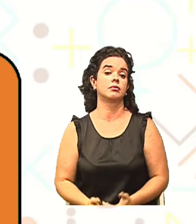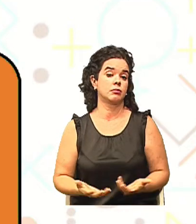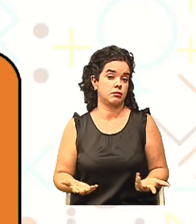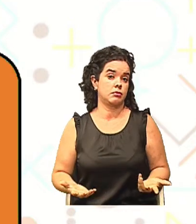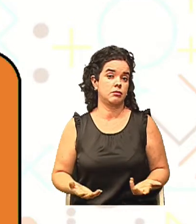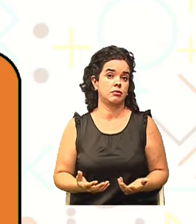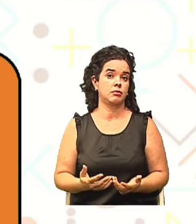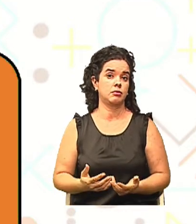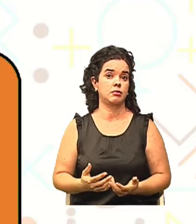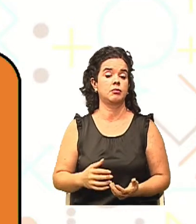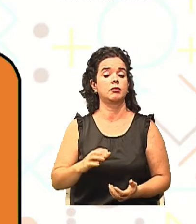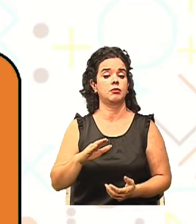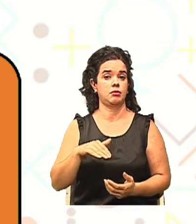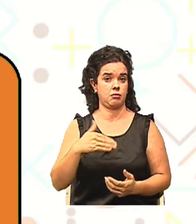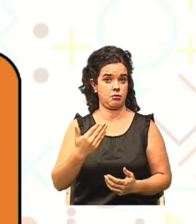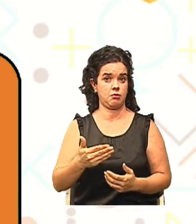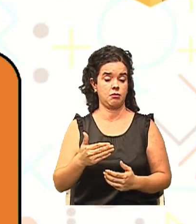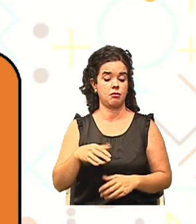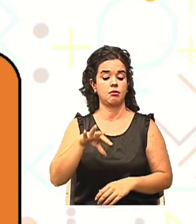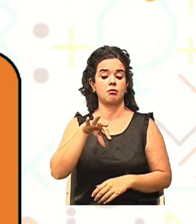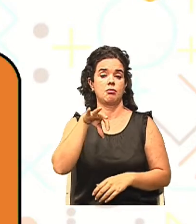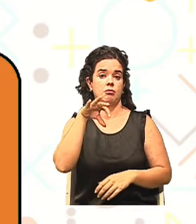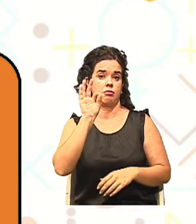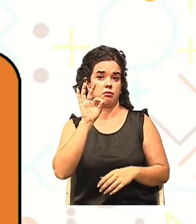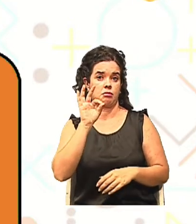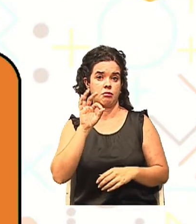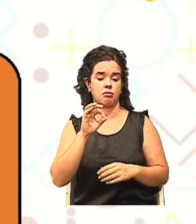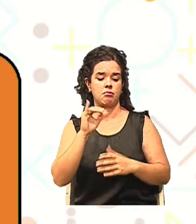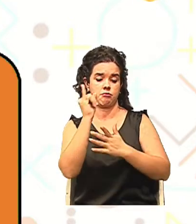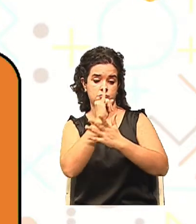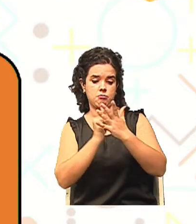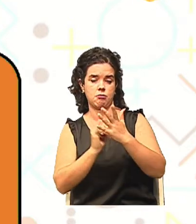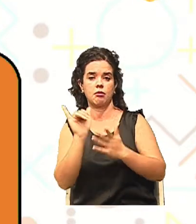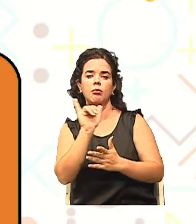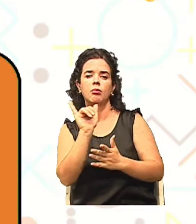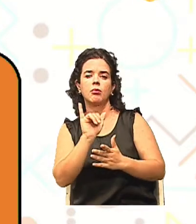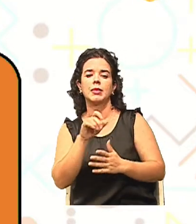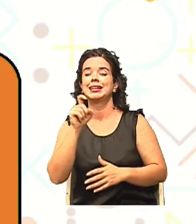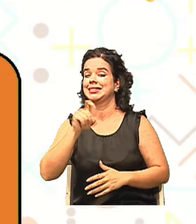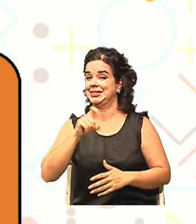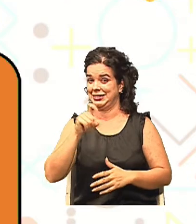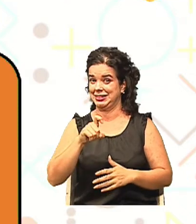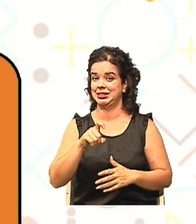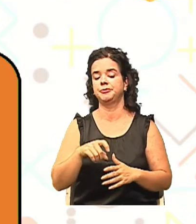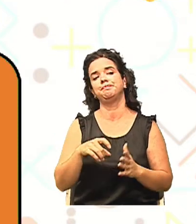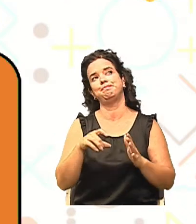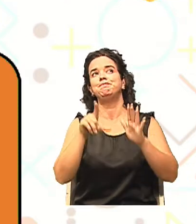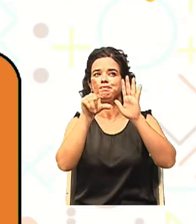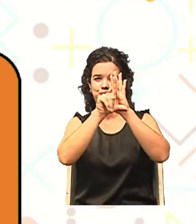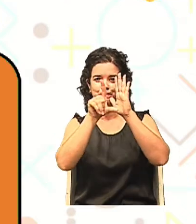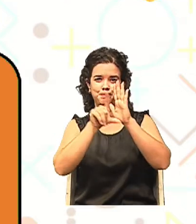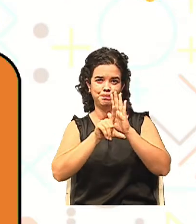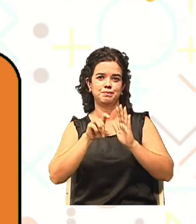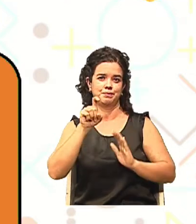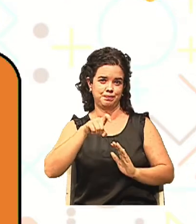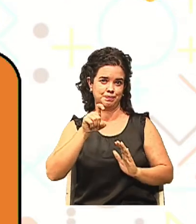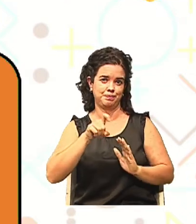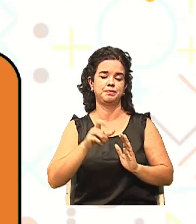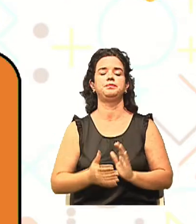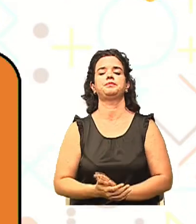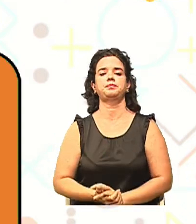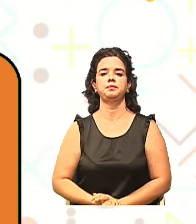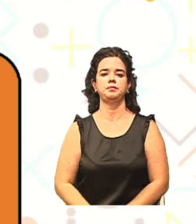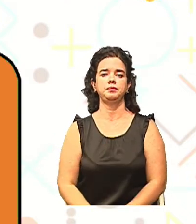Resulta que para encontrar figuras semejantes tenemos criterios de semejanza de